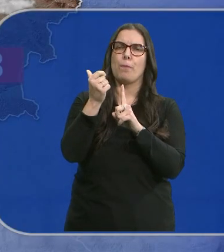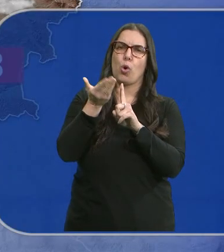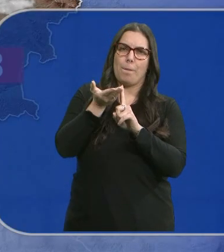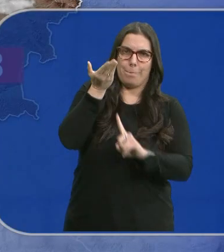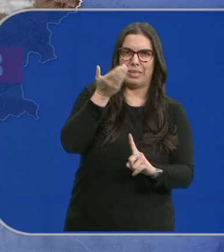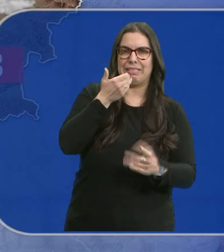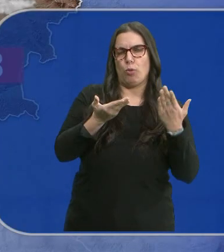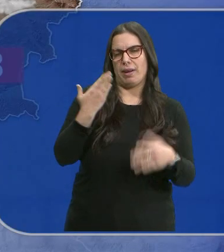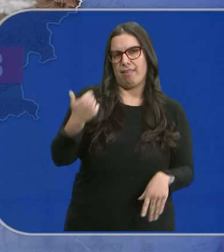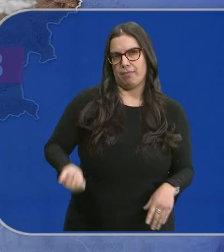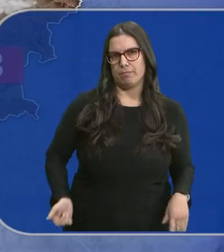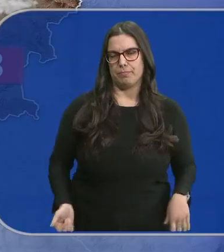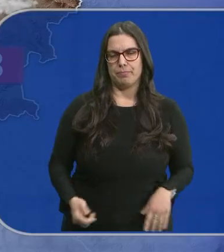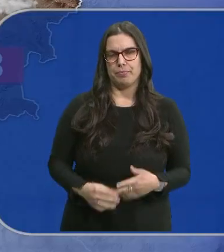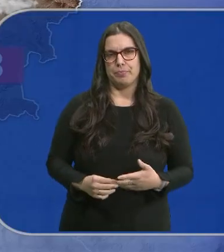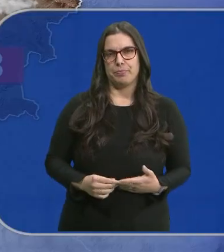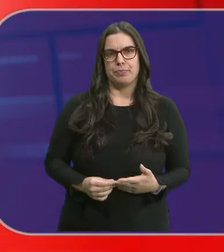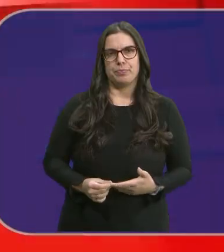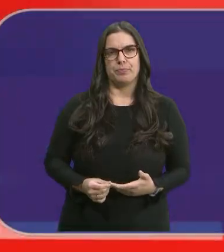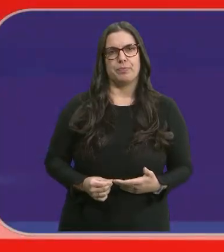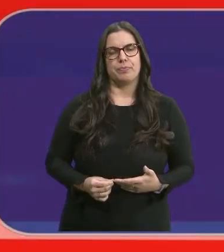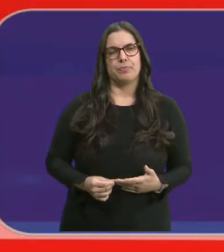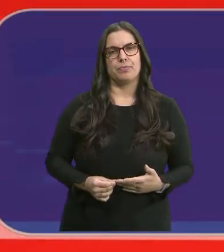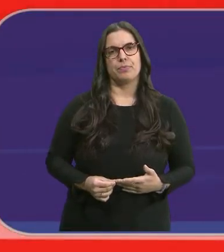más altas que las de ayer.